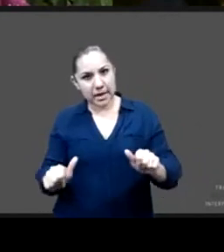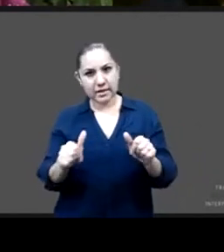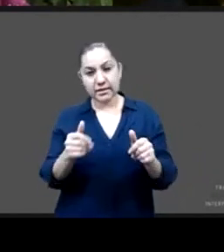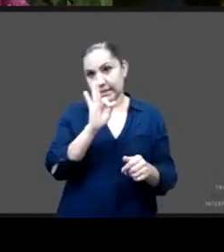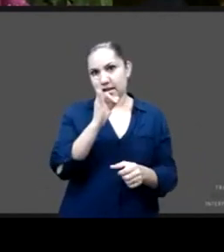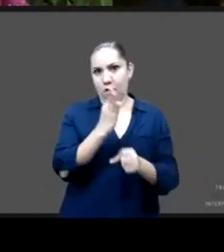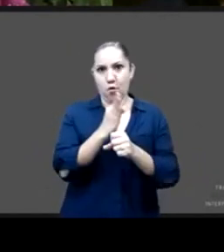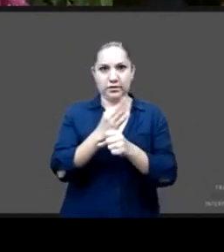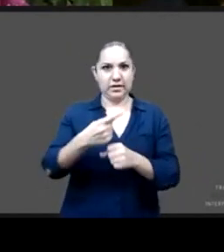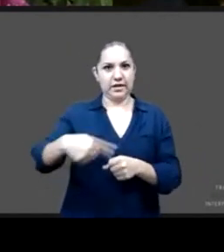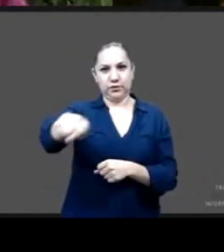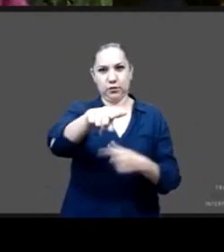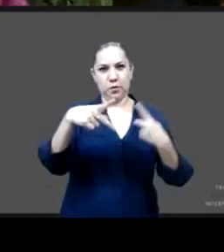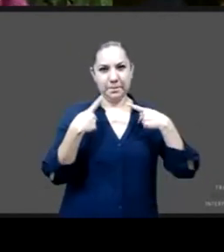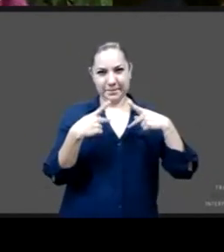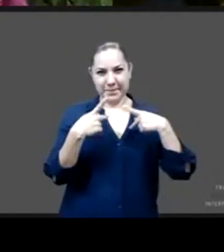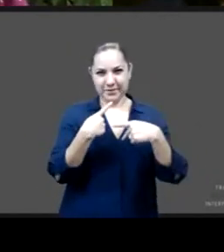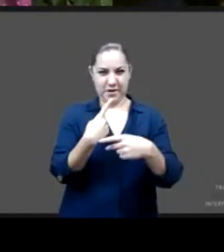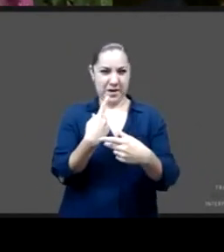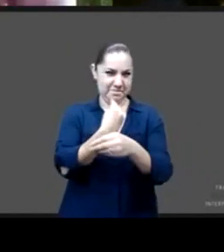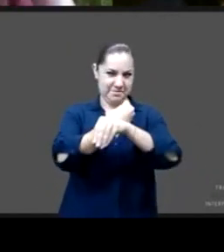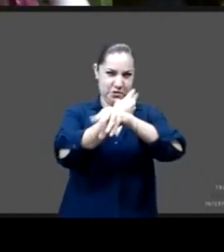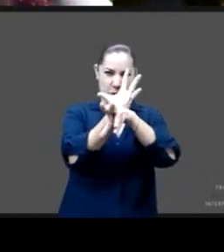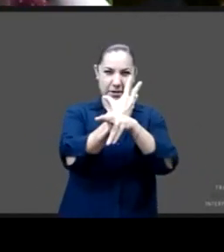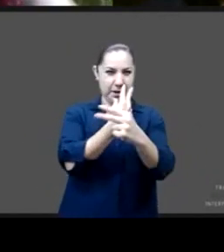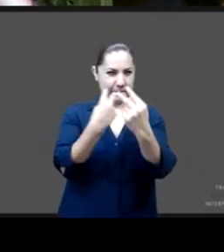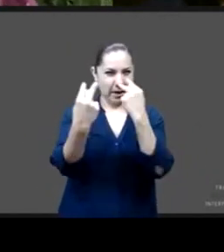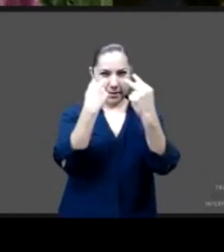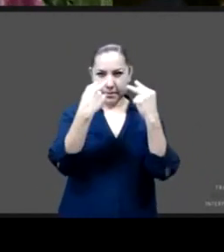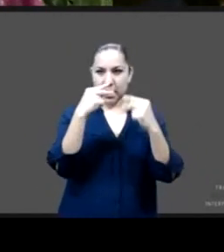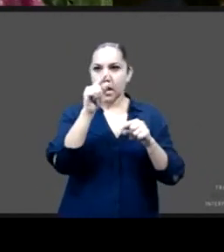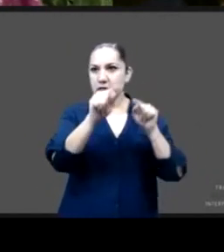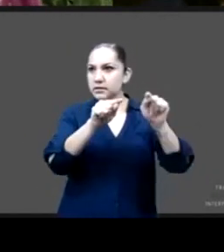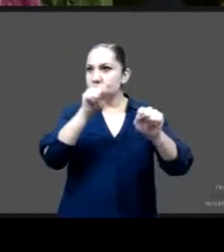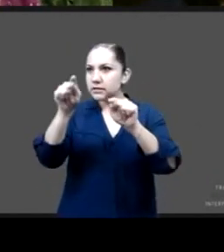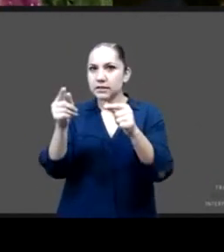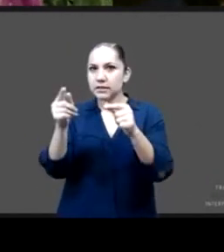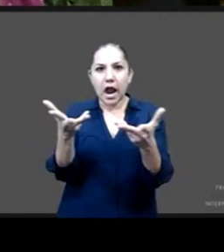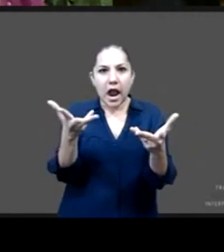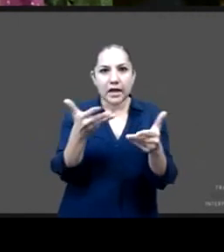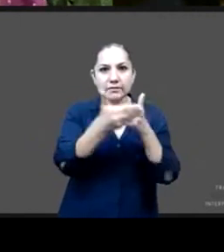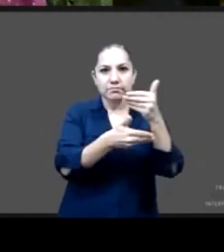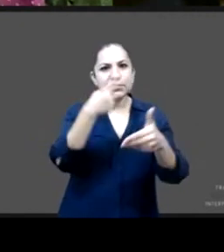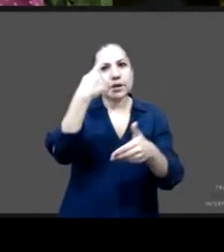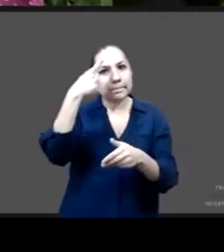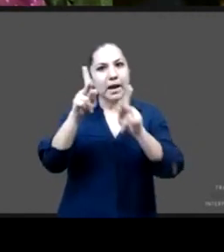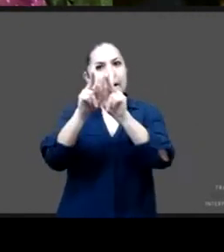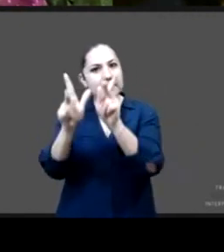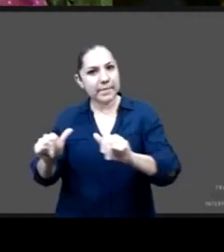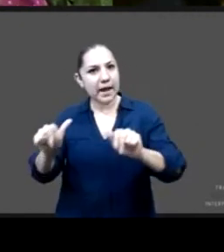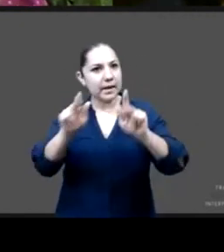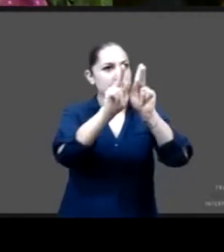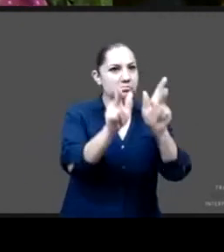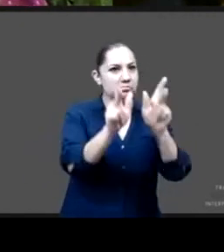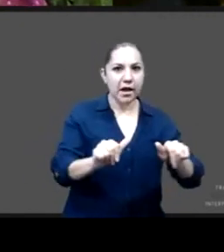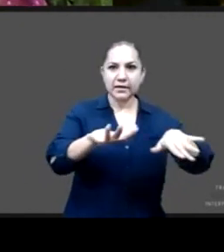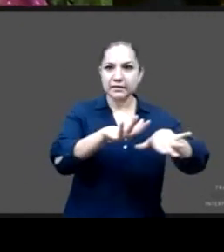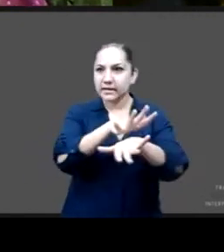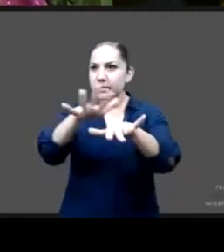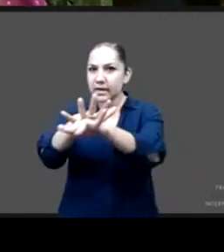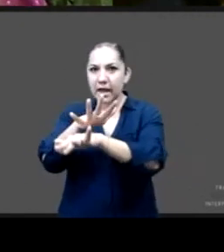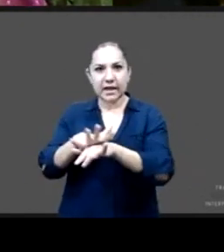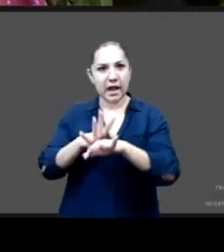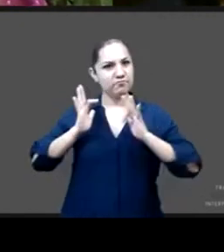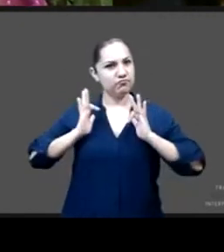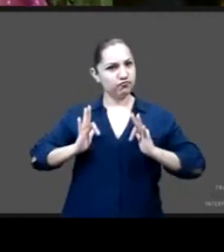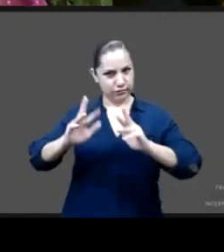que están facilitando procesos de construcción de paz el único mensaje es comencemos por nuestra propia transformación personal no